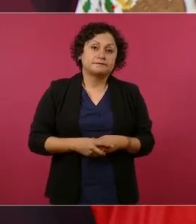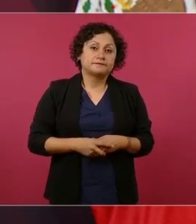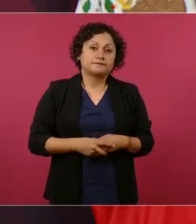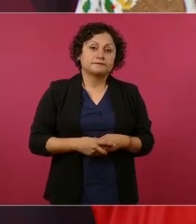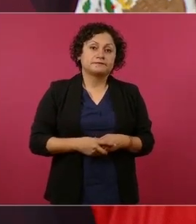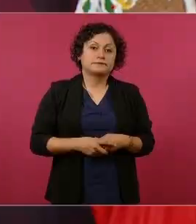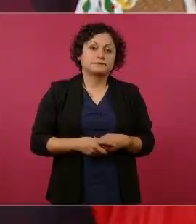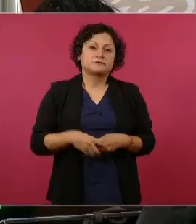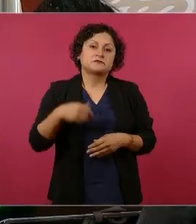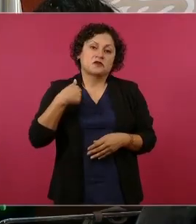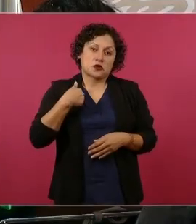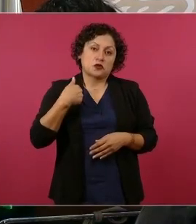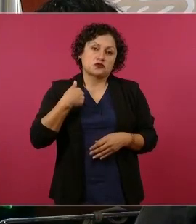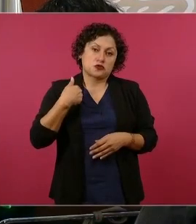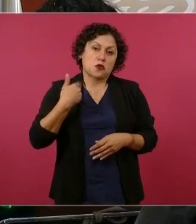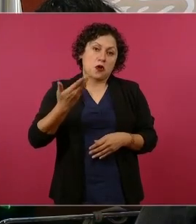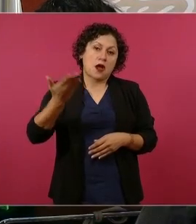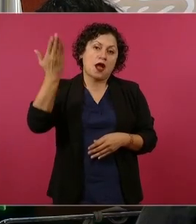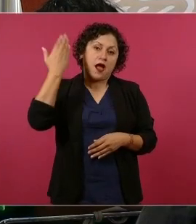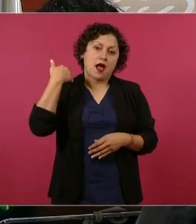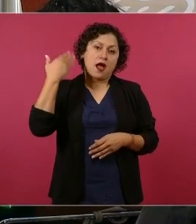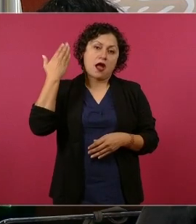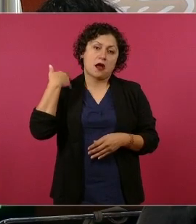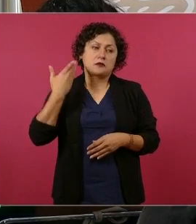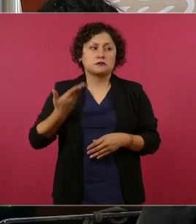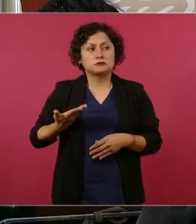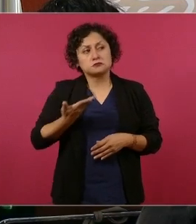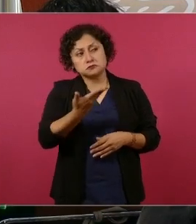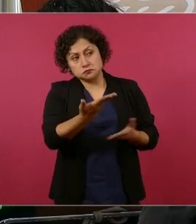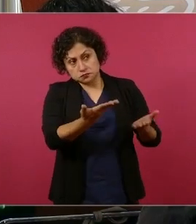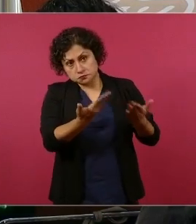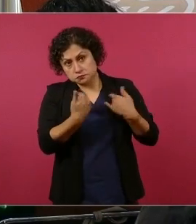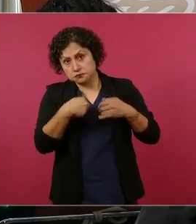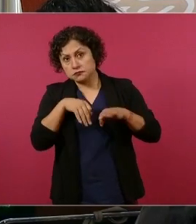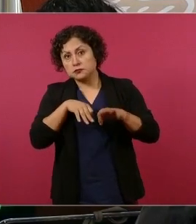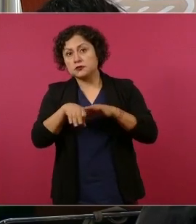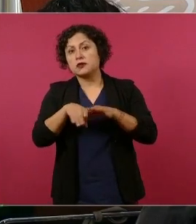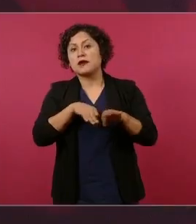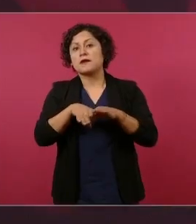hasta le había propuesto que trabajara con nosotros,